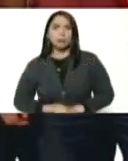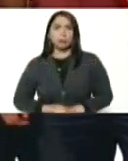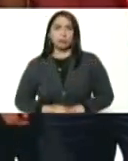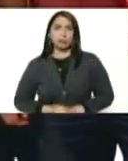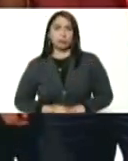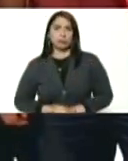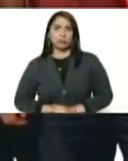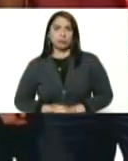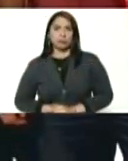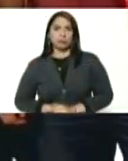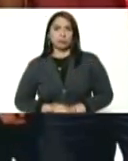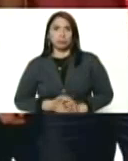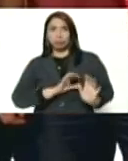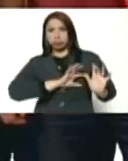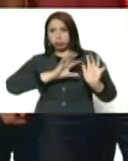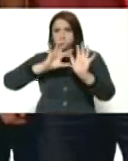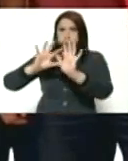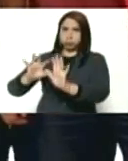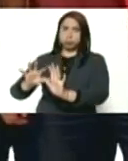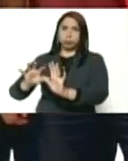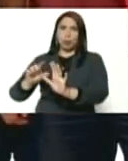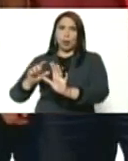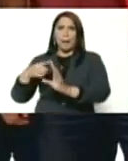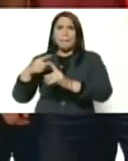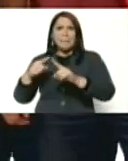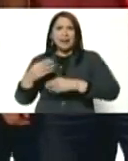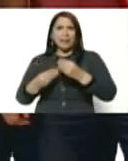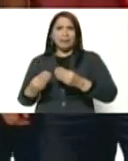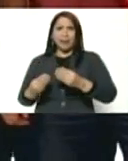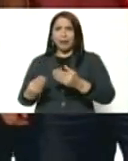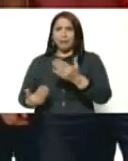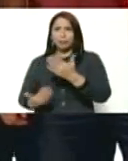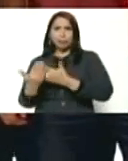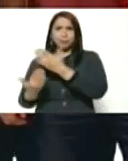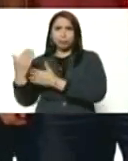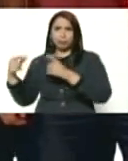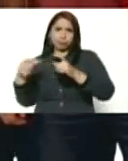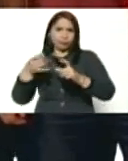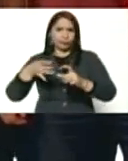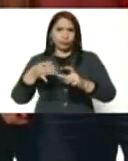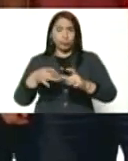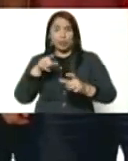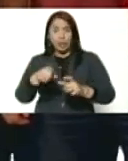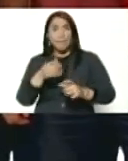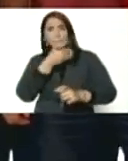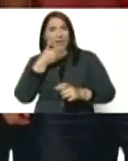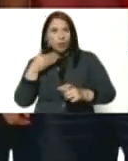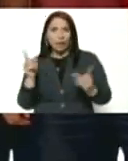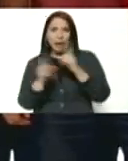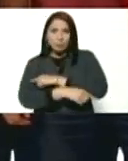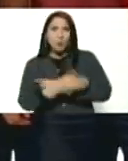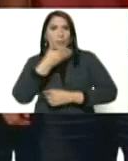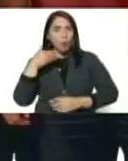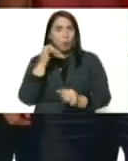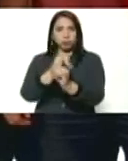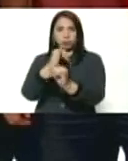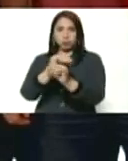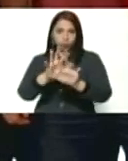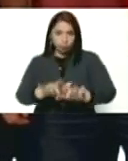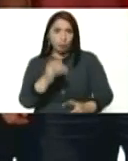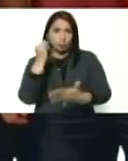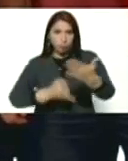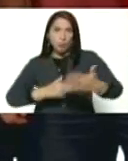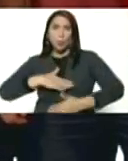concentrar personas para sacarse el carnet. Eso está bien adelantado y probablemente este viernes pudiéramos nosotros